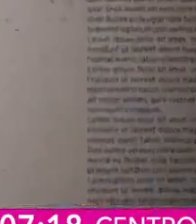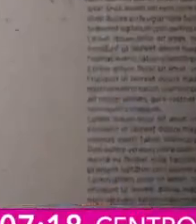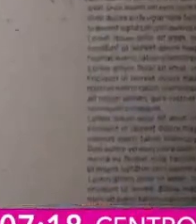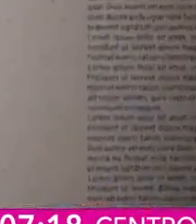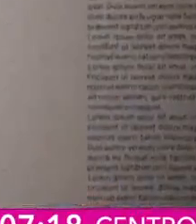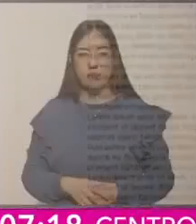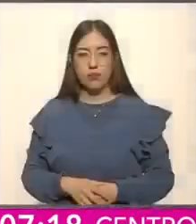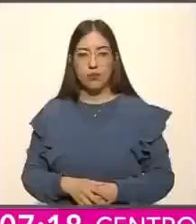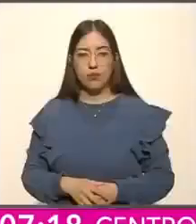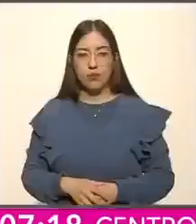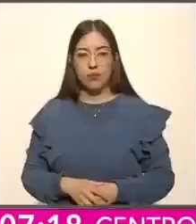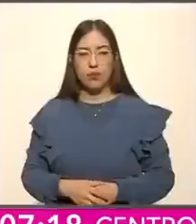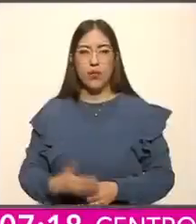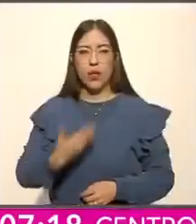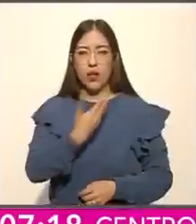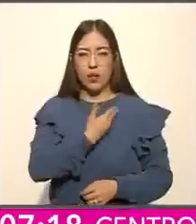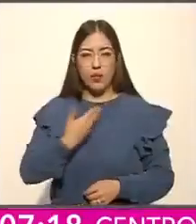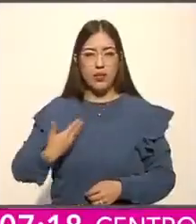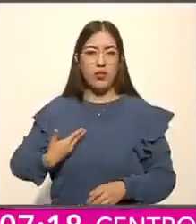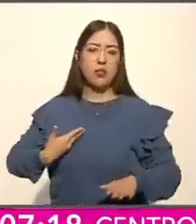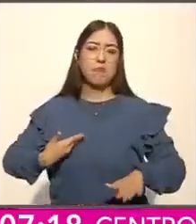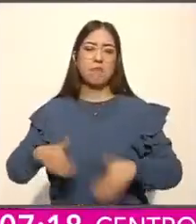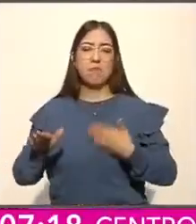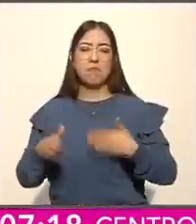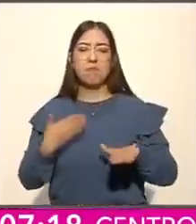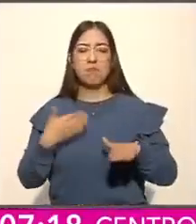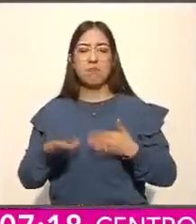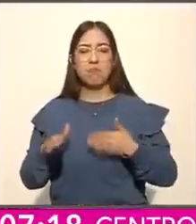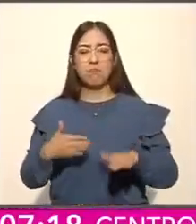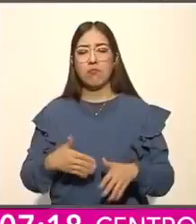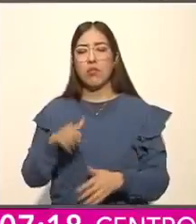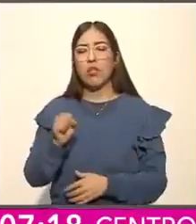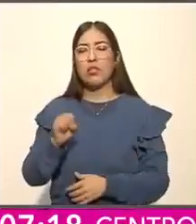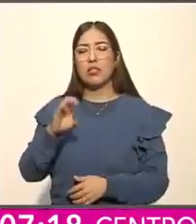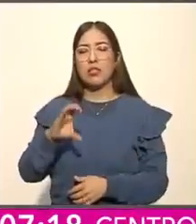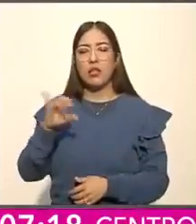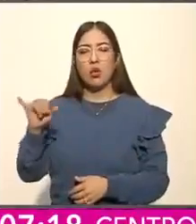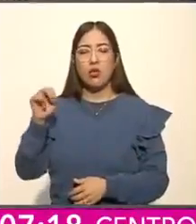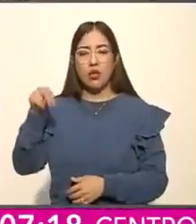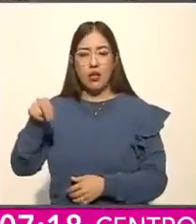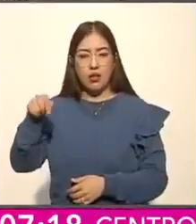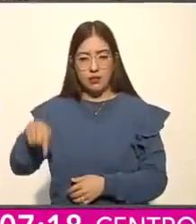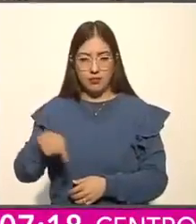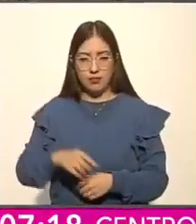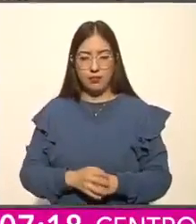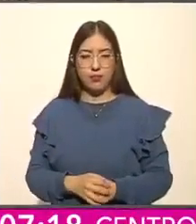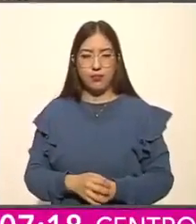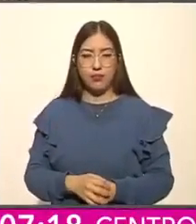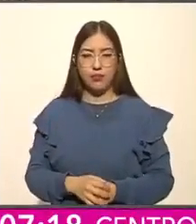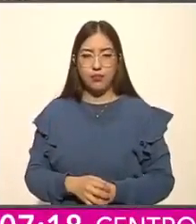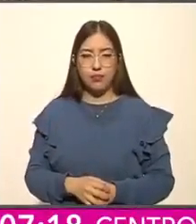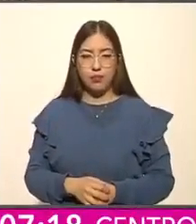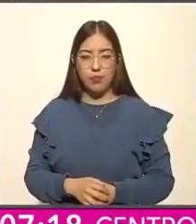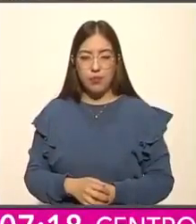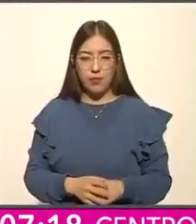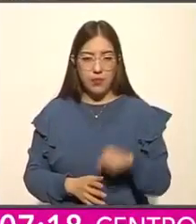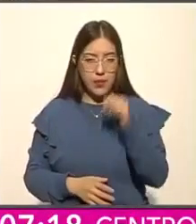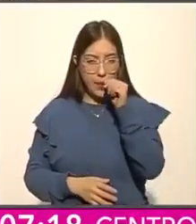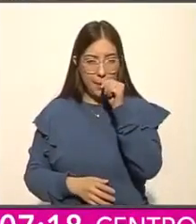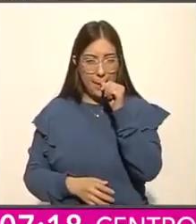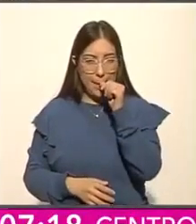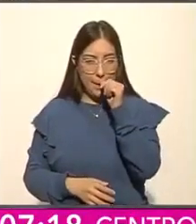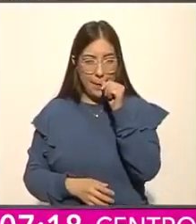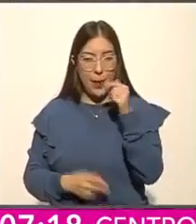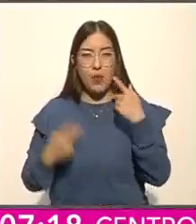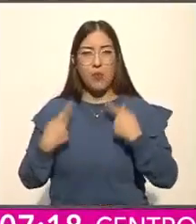El presidente caminaba por el pasillo central de la Suprema Corte de Justicia de la Nación. Un centenar de trabajadores